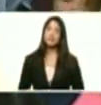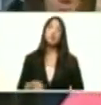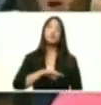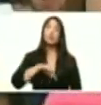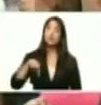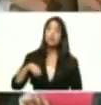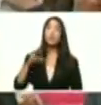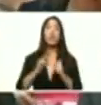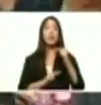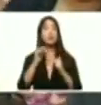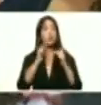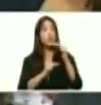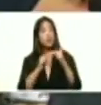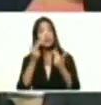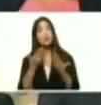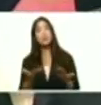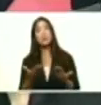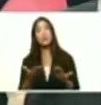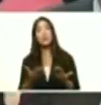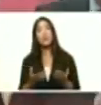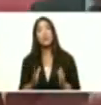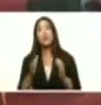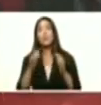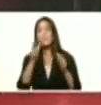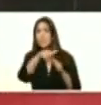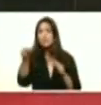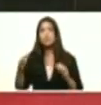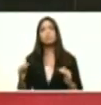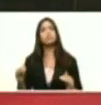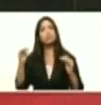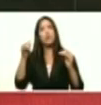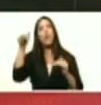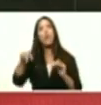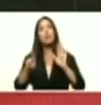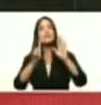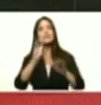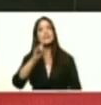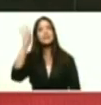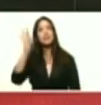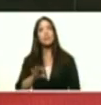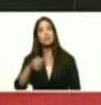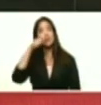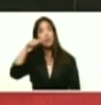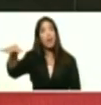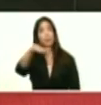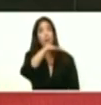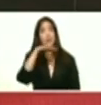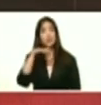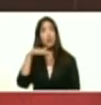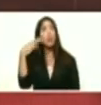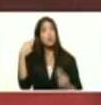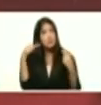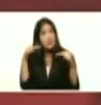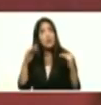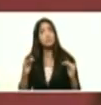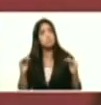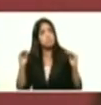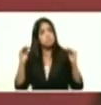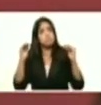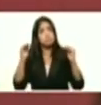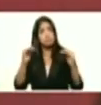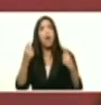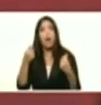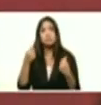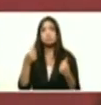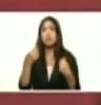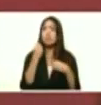Nosotros hemos construido una clase media, María Cristina, que hoy es el 60% de la población. Una nueva clase media construimos.